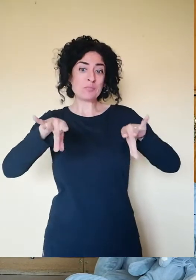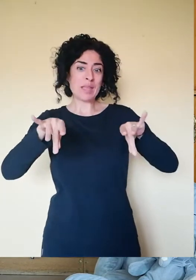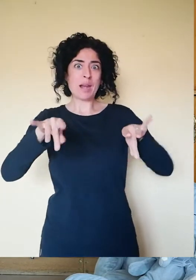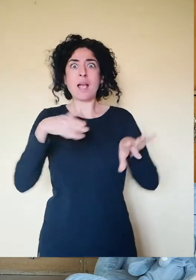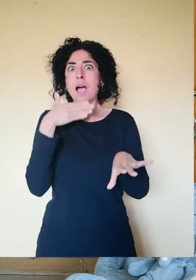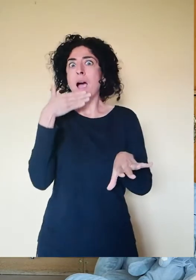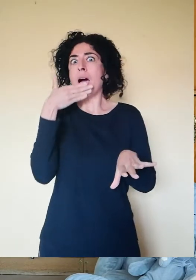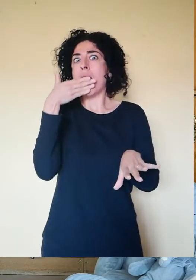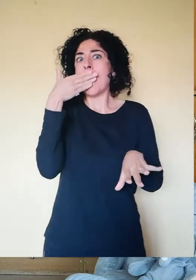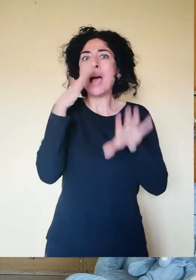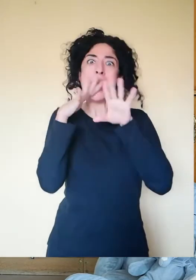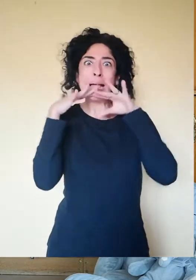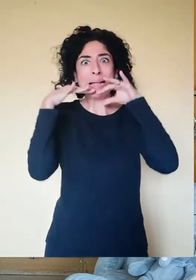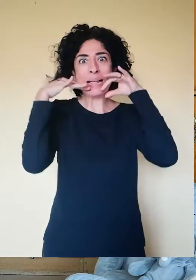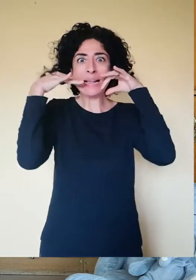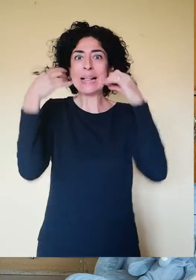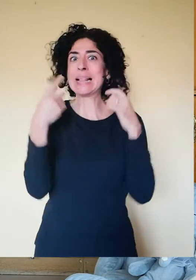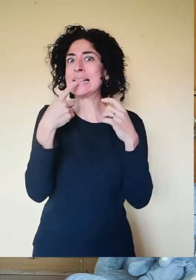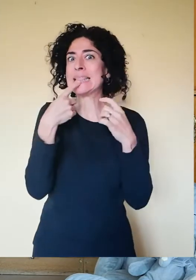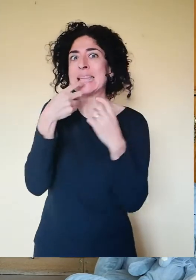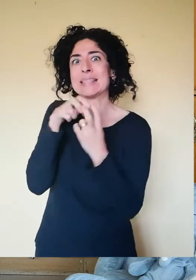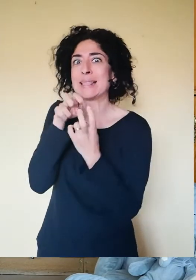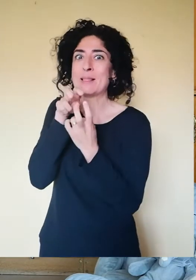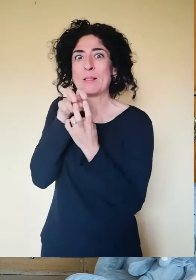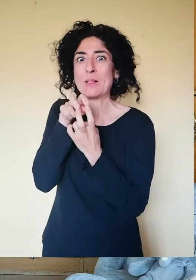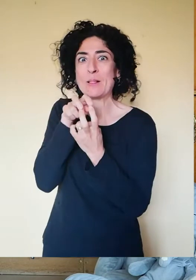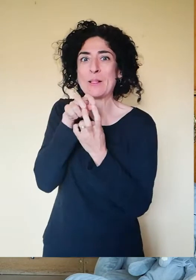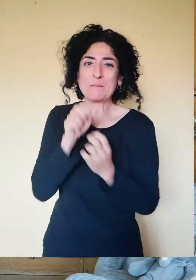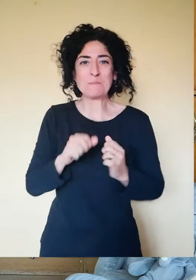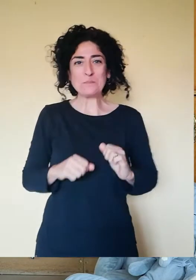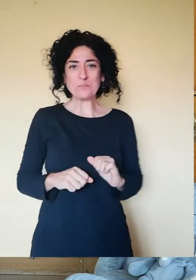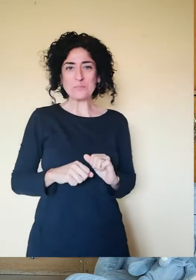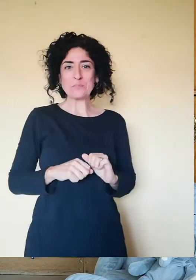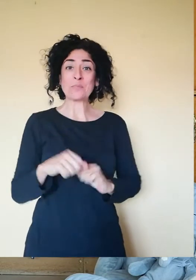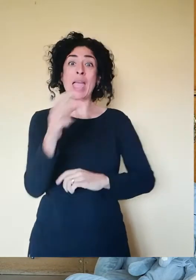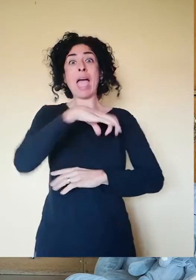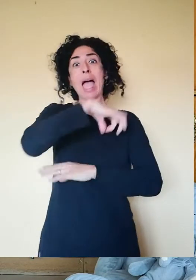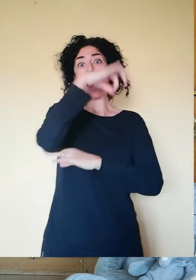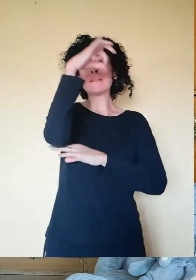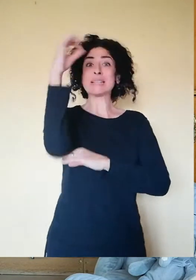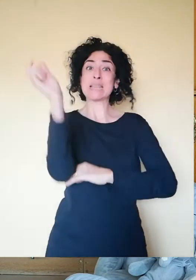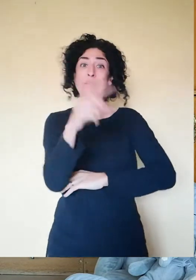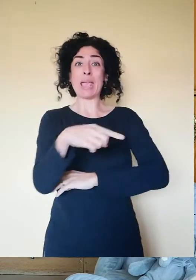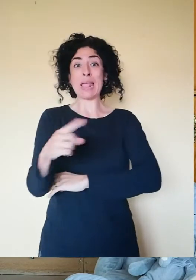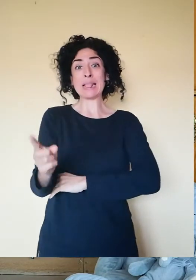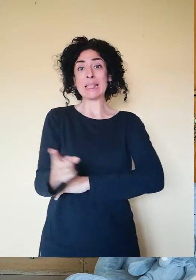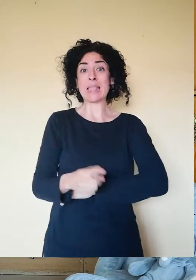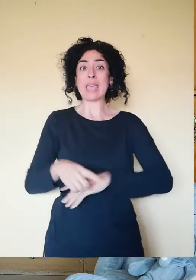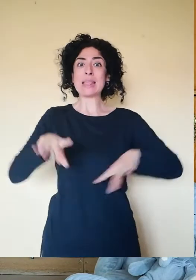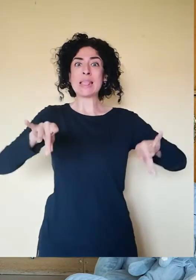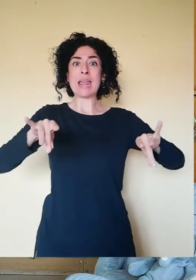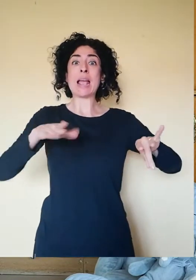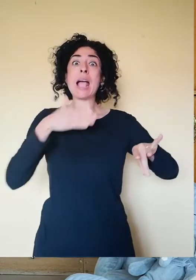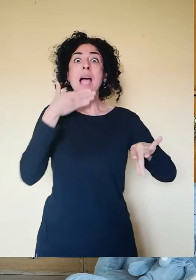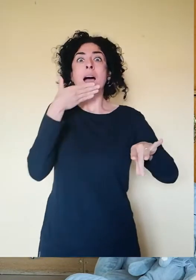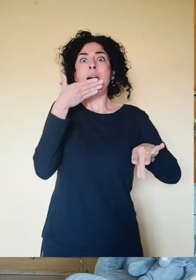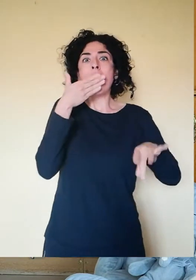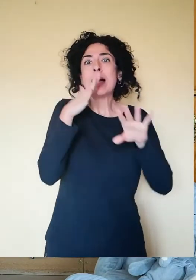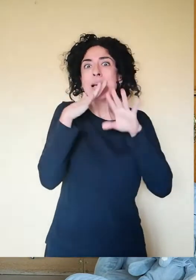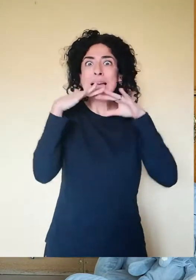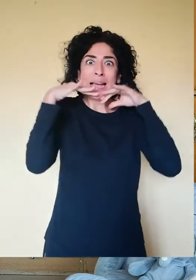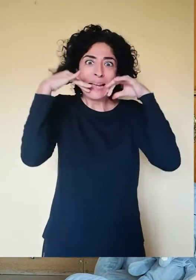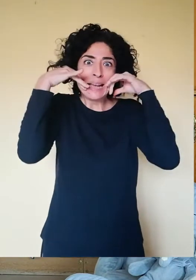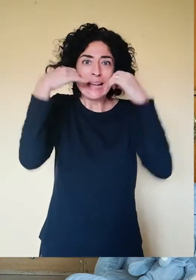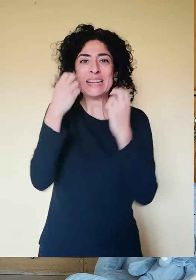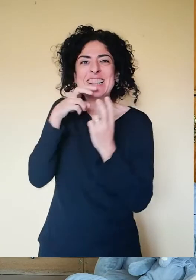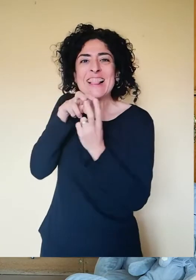tierra caliente, que cuando se ríe se le ven los dientes. Ahí va la serpiente de tierra caliente, que